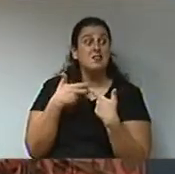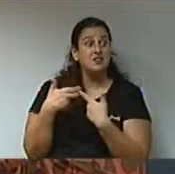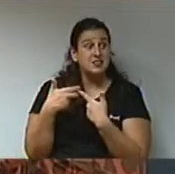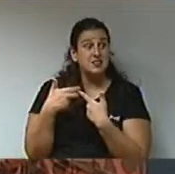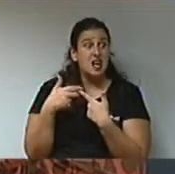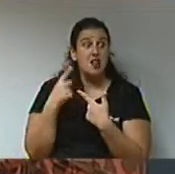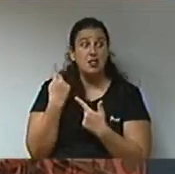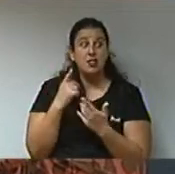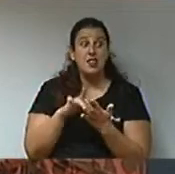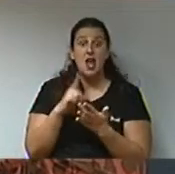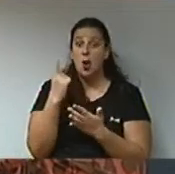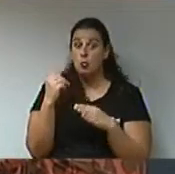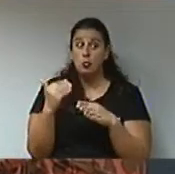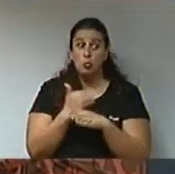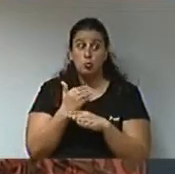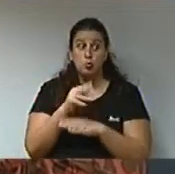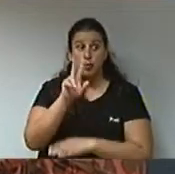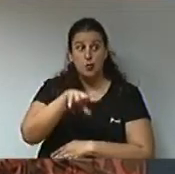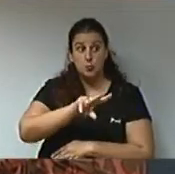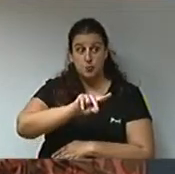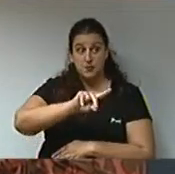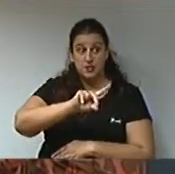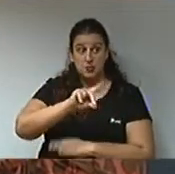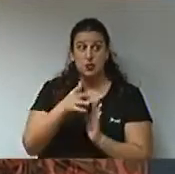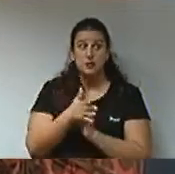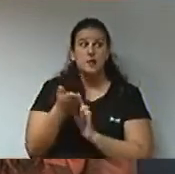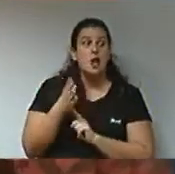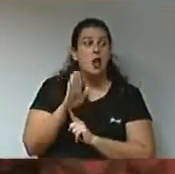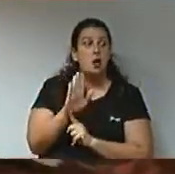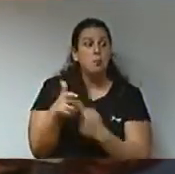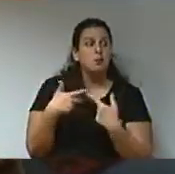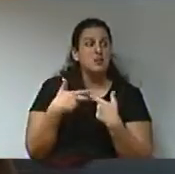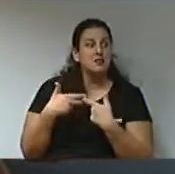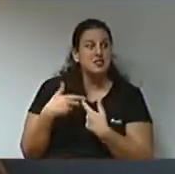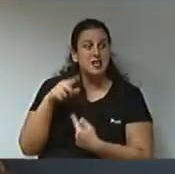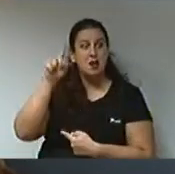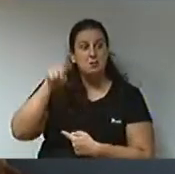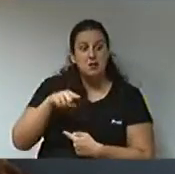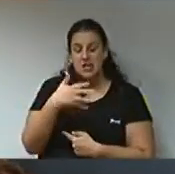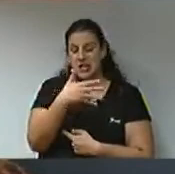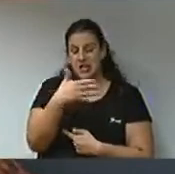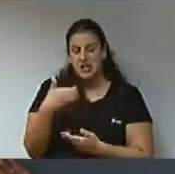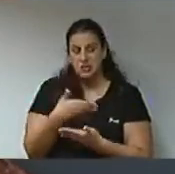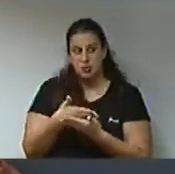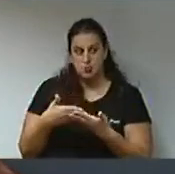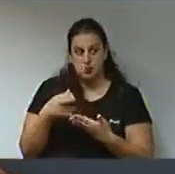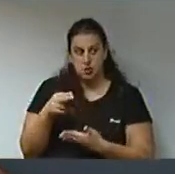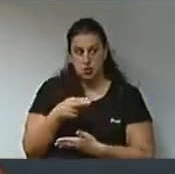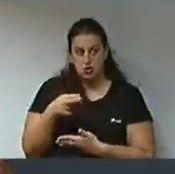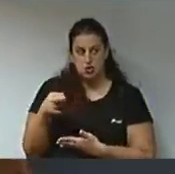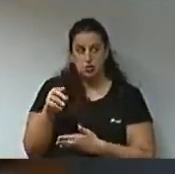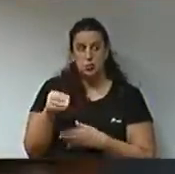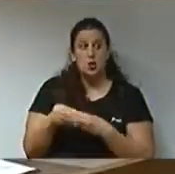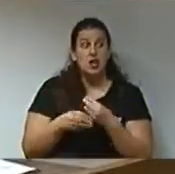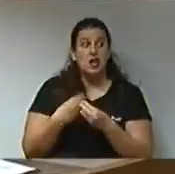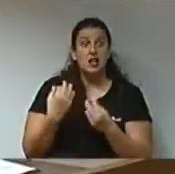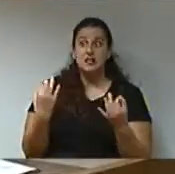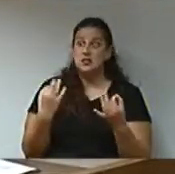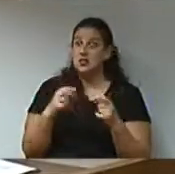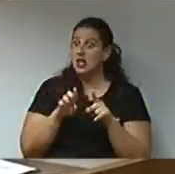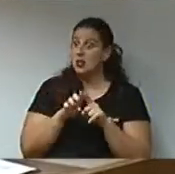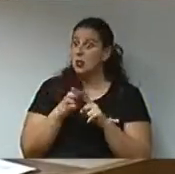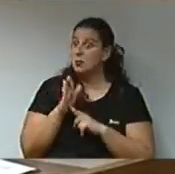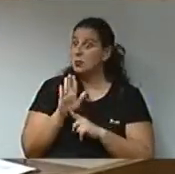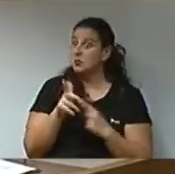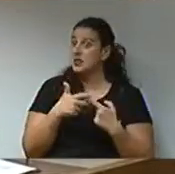planteó el 1 de octubre de 2021 suponía una propuesta fiscal de 1.500 millones de euros. Lo que ha hecho usted ha sido como deflactar la propuesta